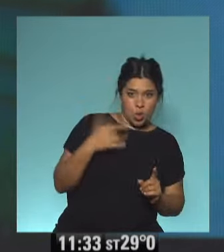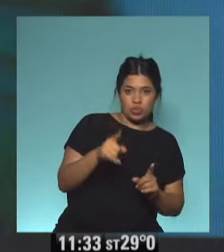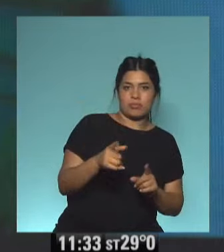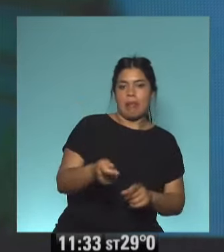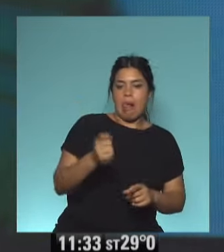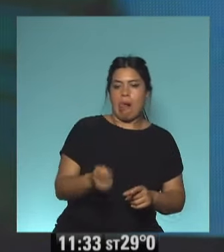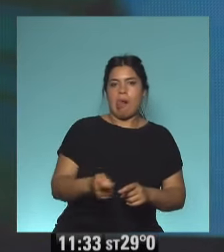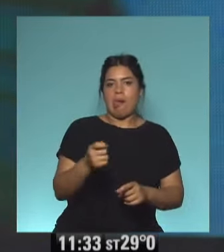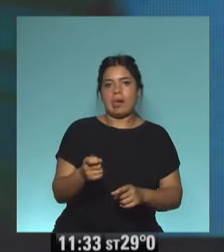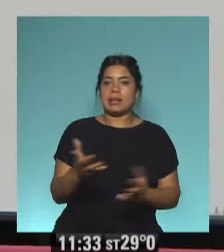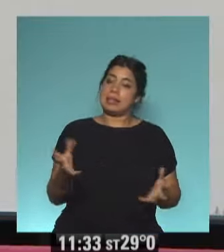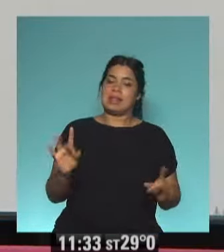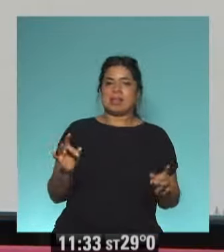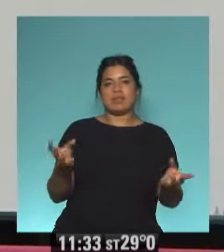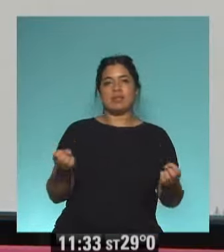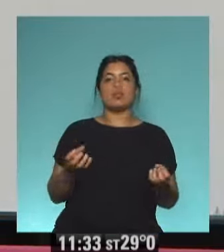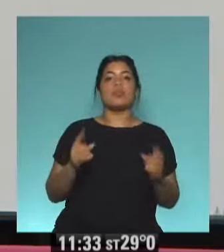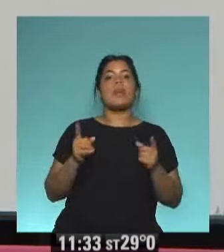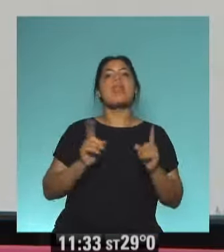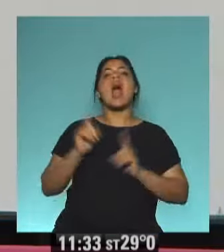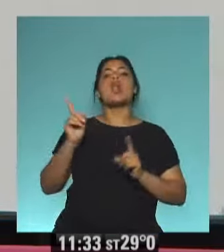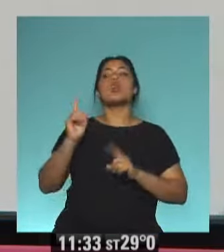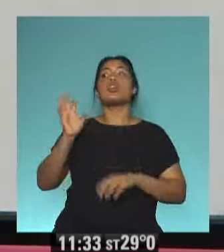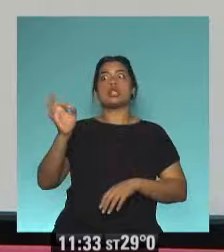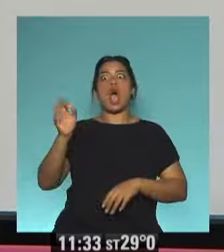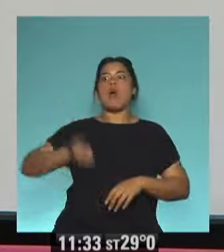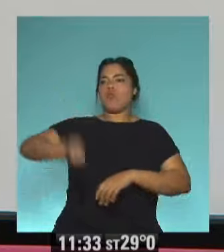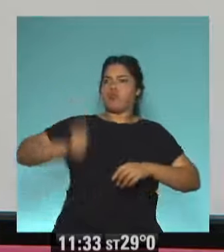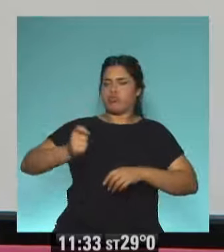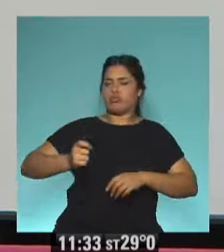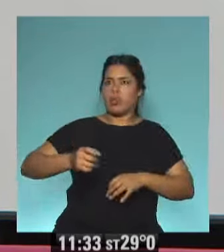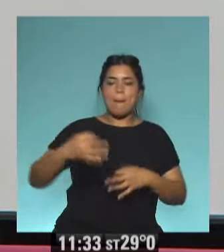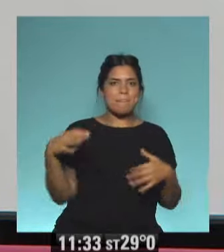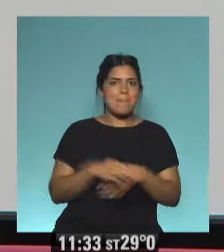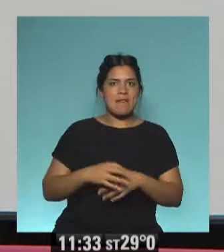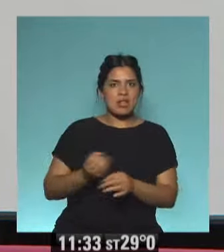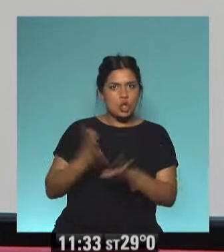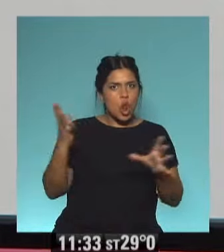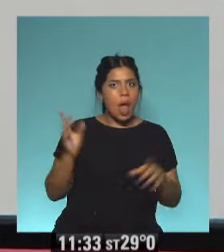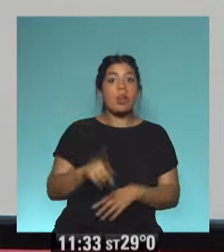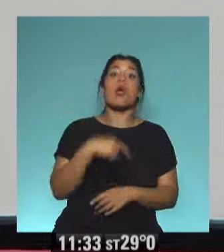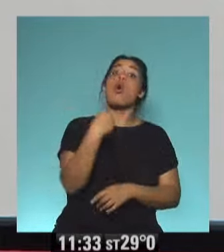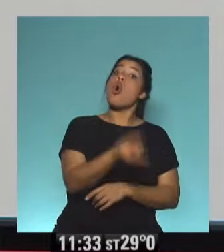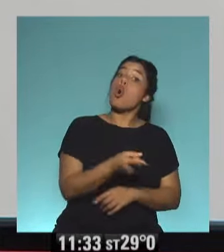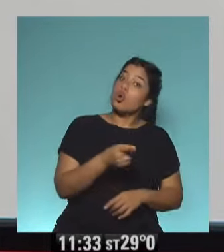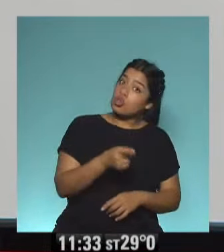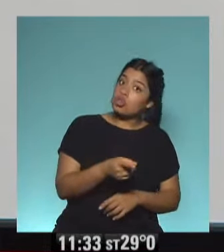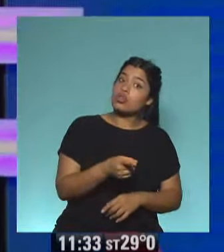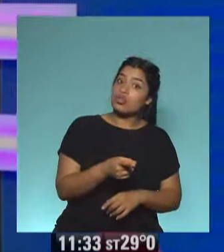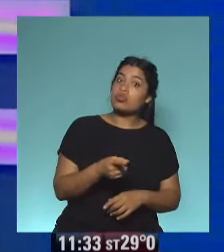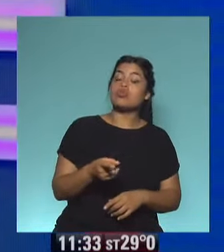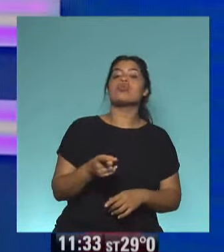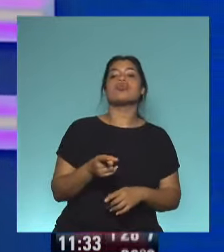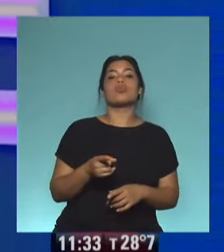lúdicos, jugadores llanos, que se limitaban a dominar el arte de la embocada. Pero otros, con mayor vaquía,